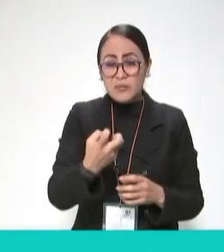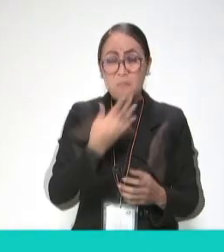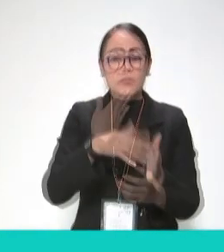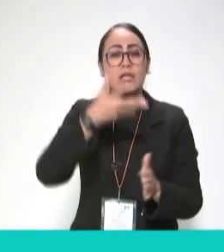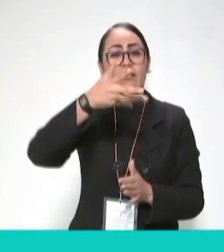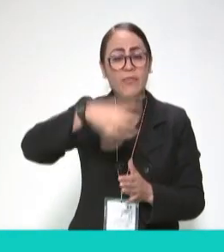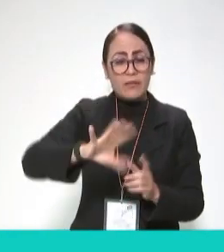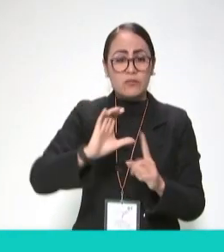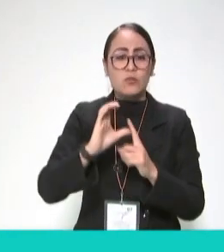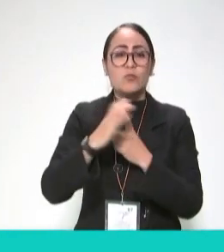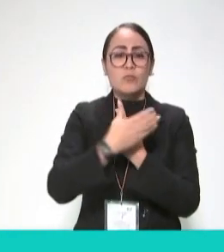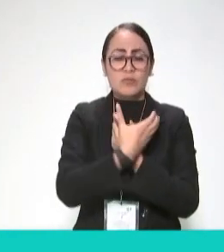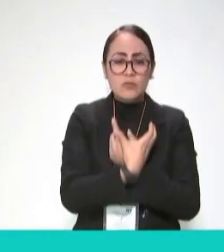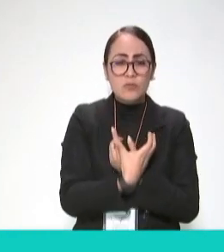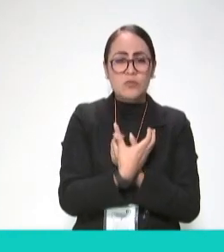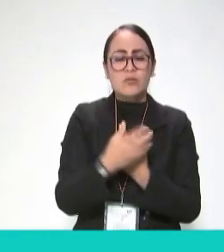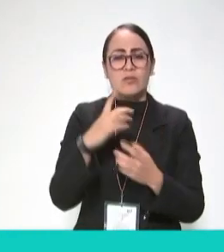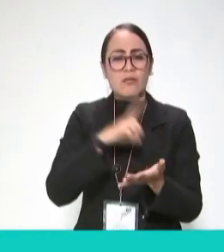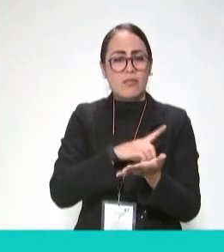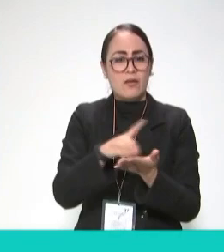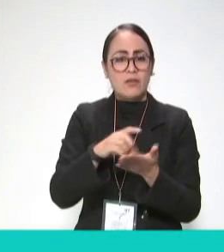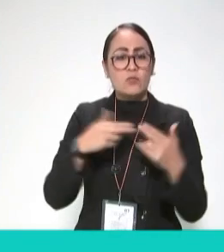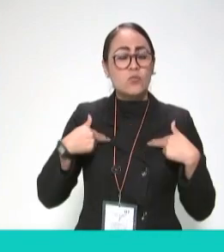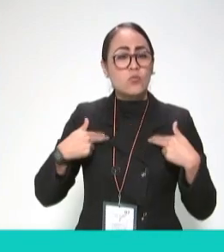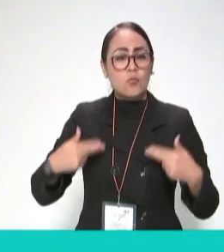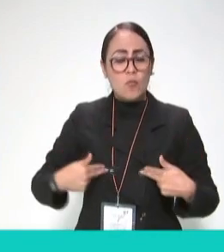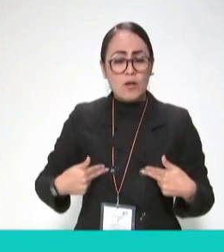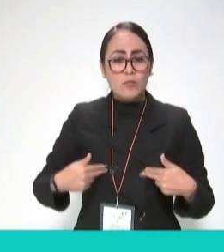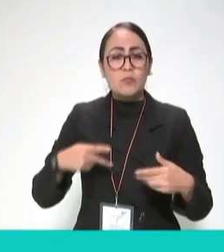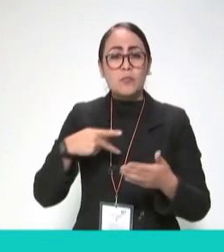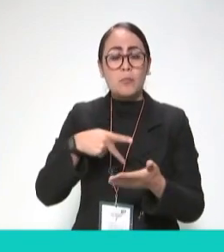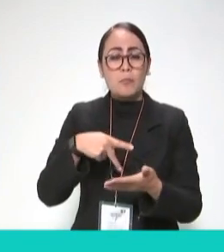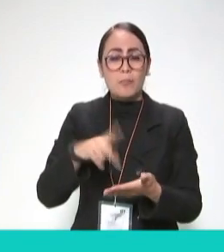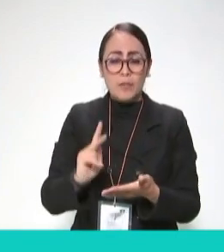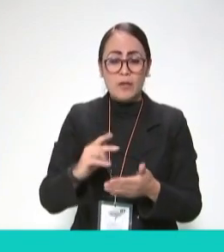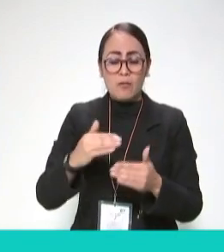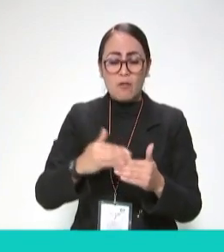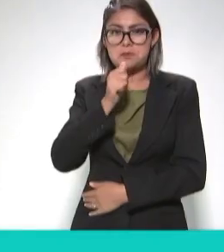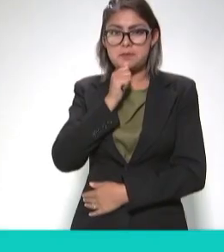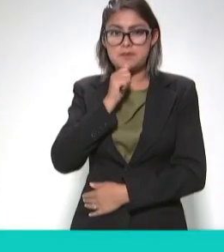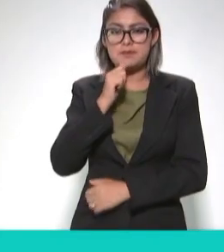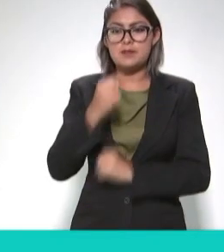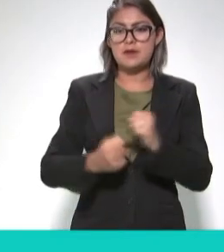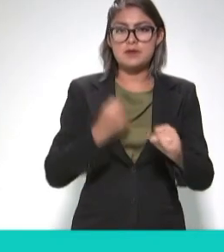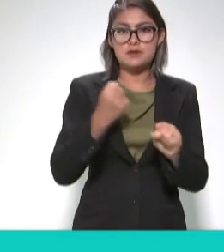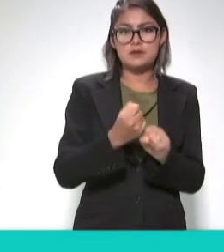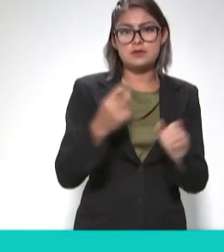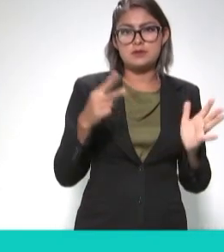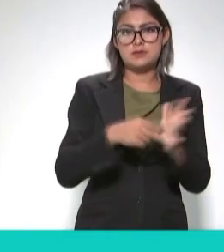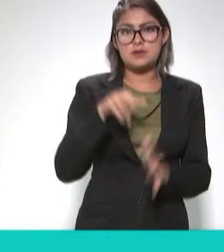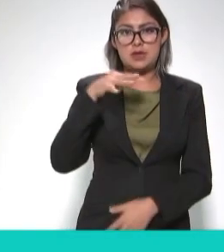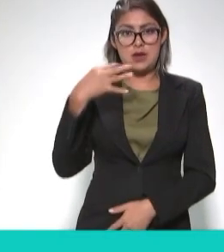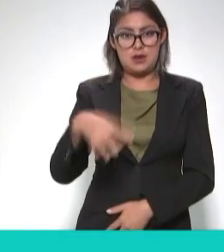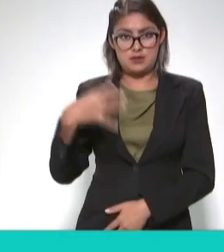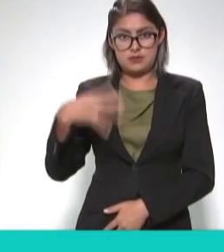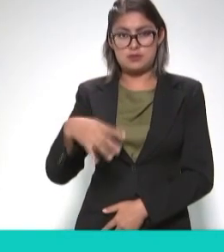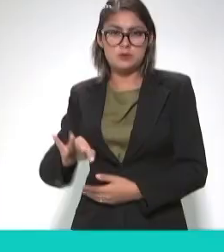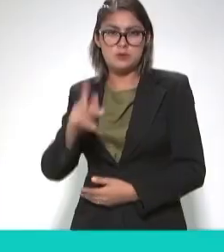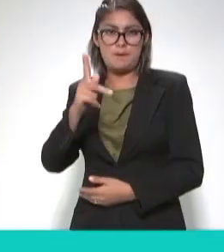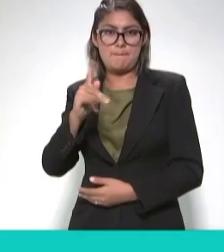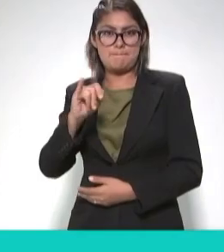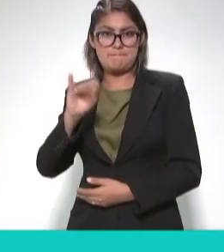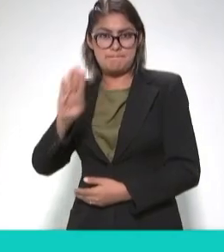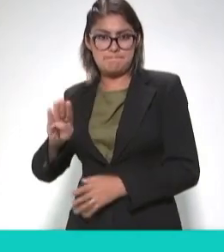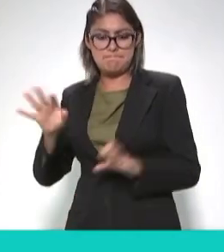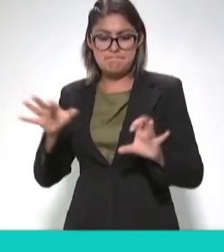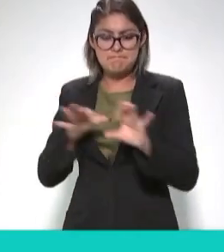2019 al presentar el caso ante el pleno el comisionado joel sala suárez destacó que la información pública es el insumo para demostrar que se trabaja con el fin de